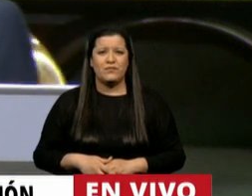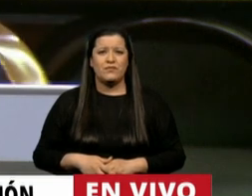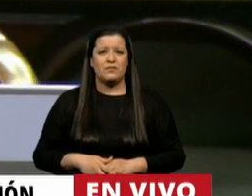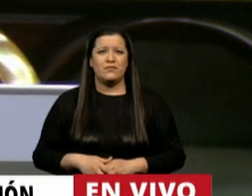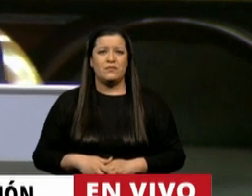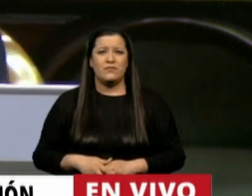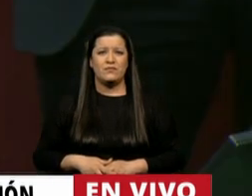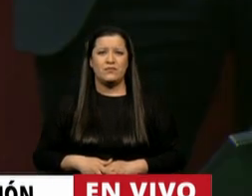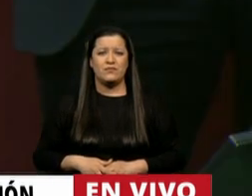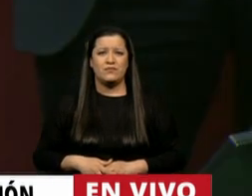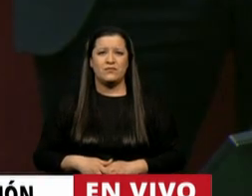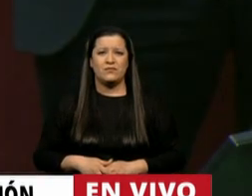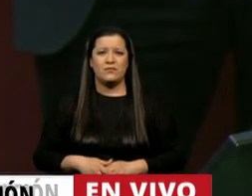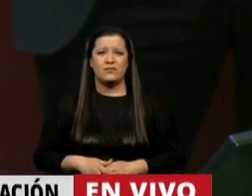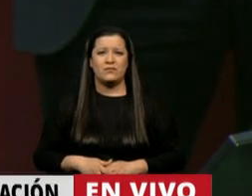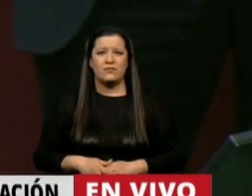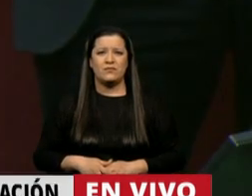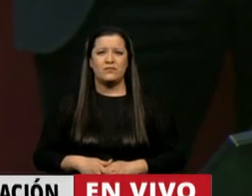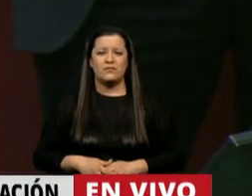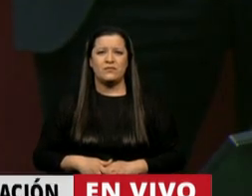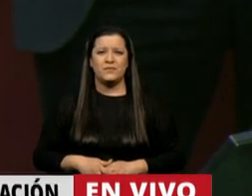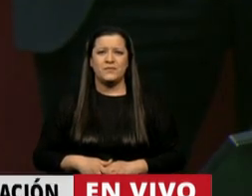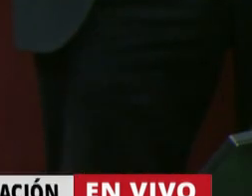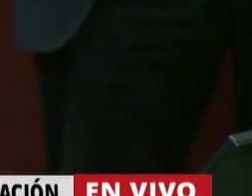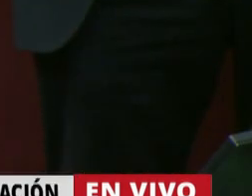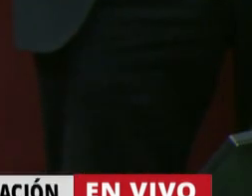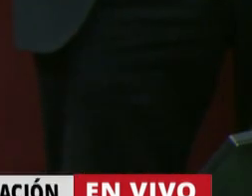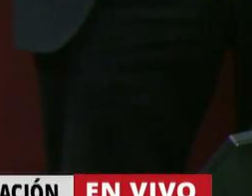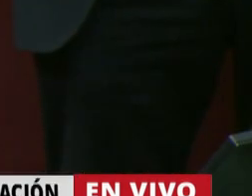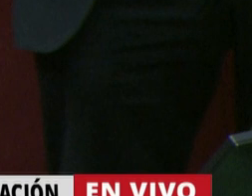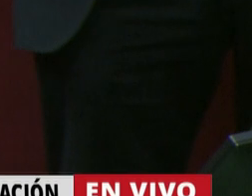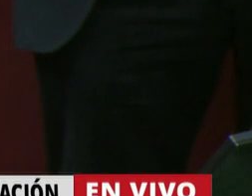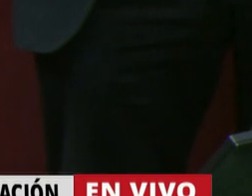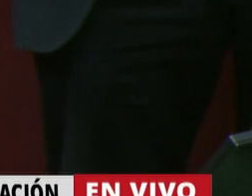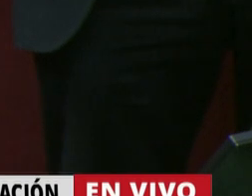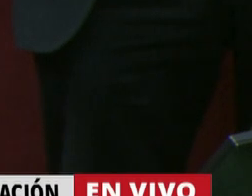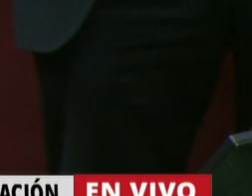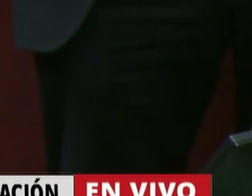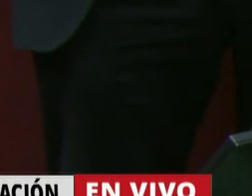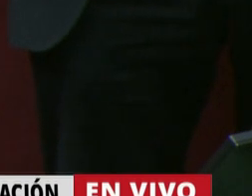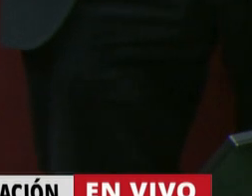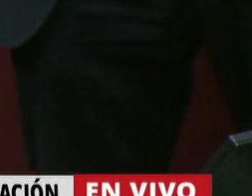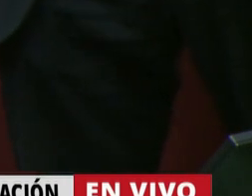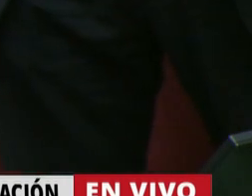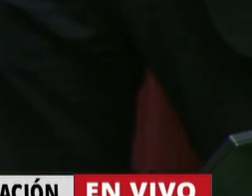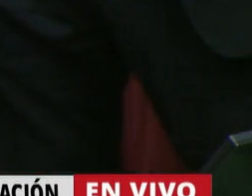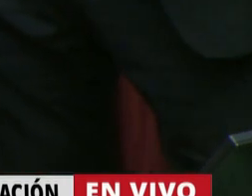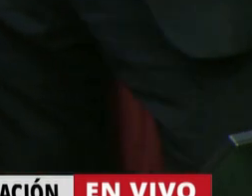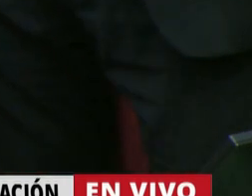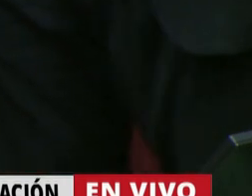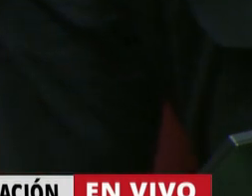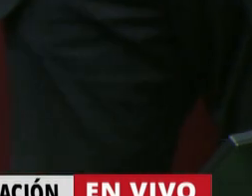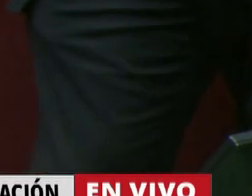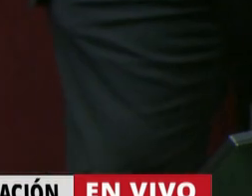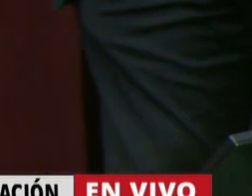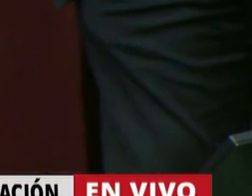presidente Gracias diputado se va a poner en votación